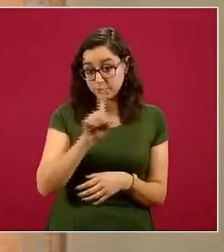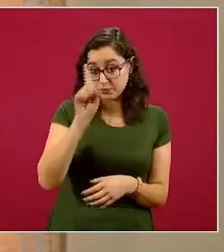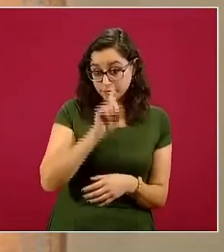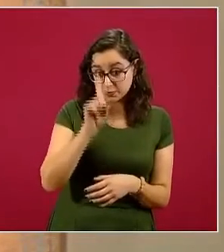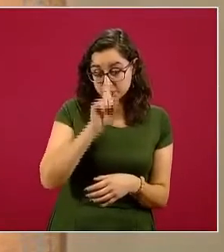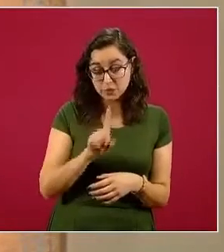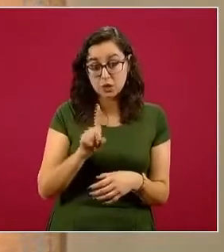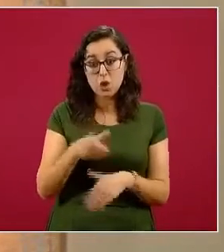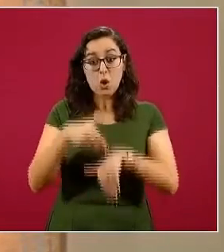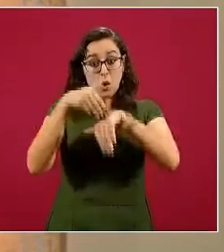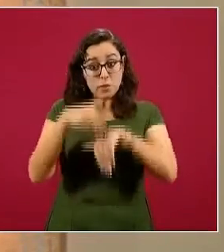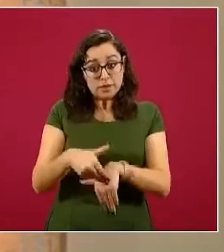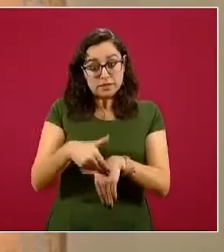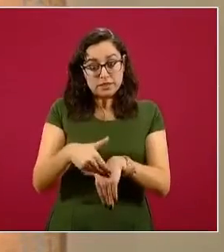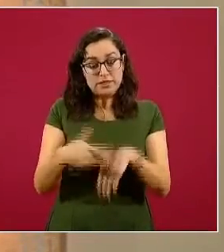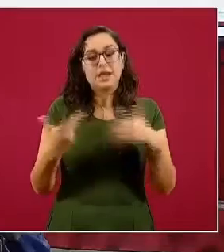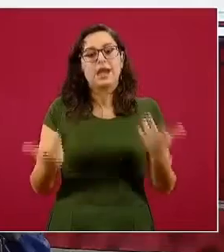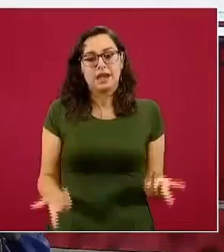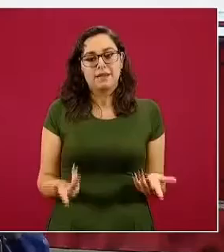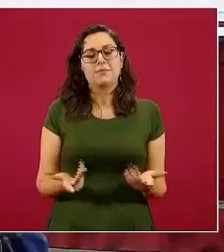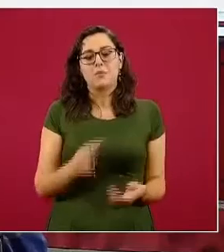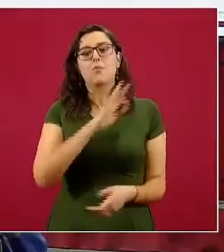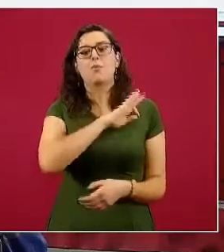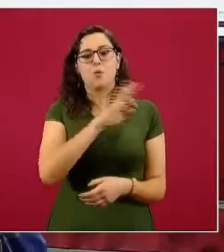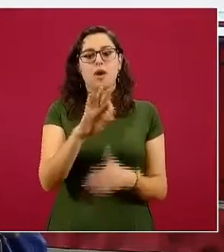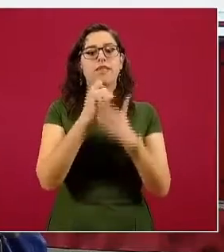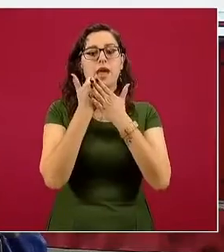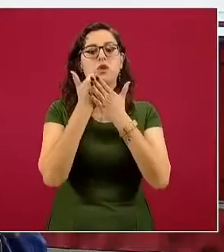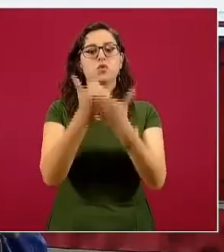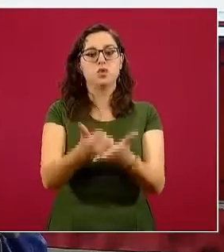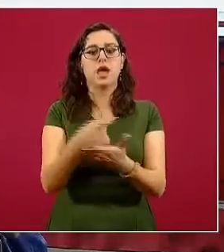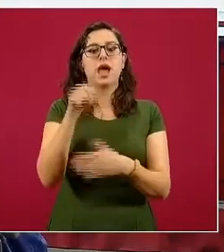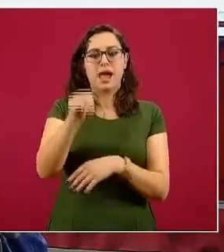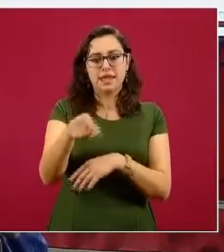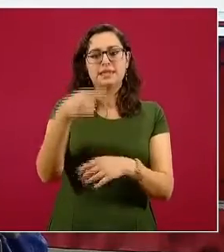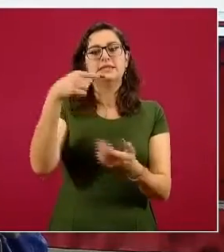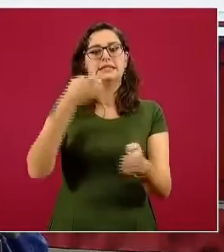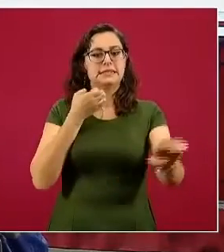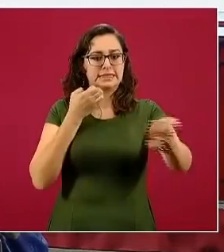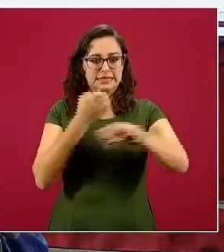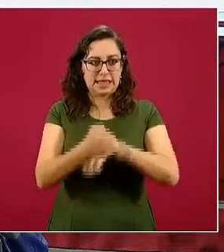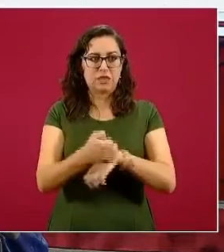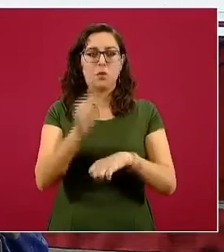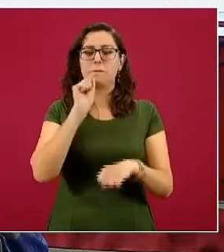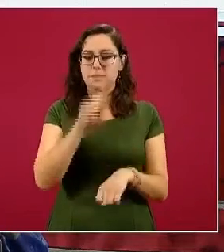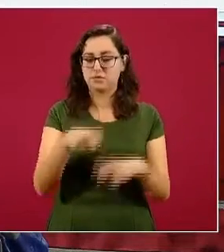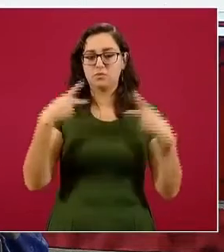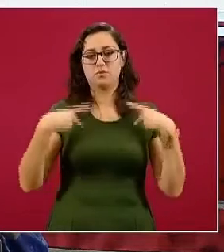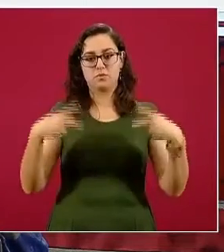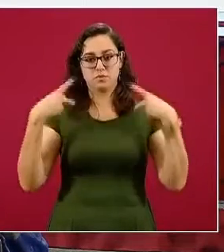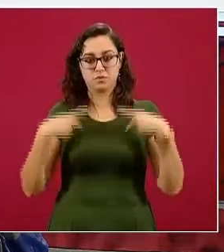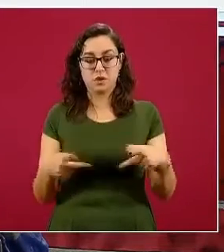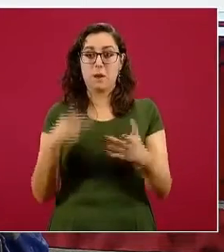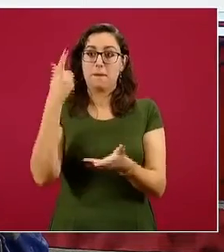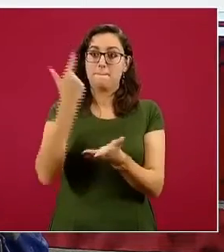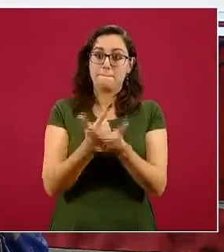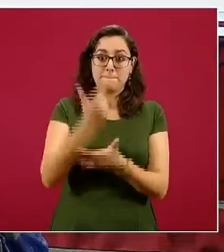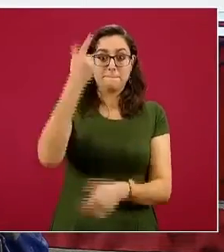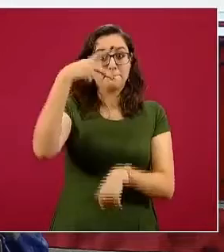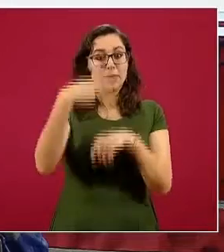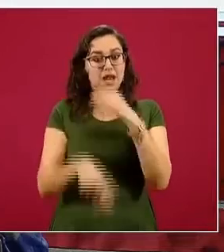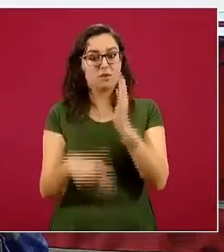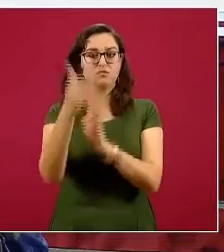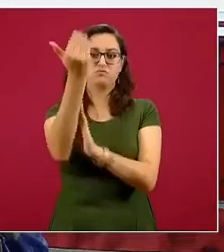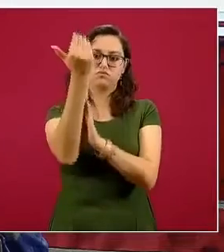su momento les va a permitir a estas entidades y lógicamente a las personas que en ellas residan a disminuir el riesgo